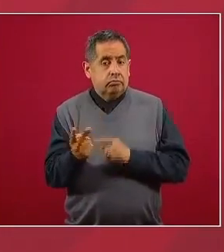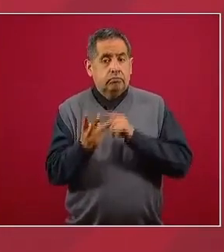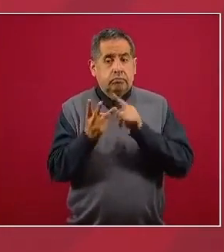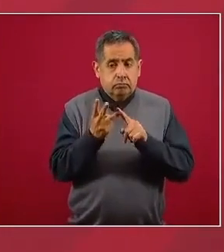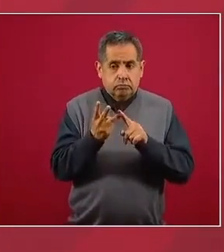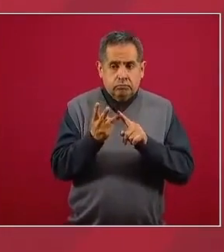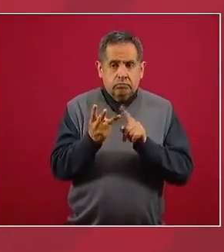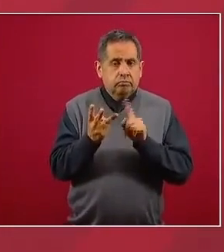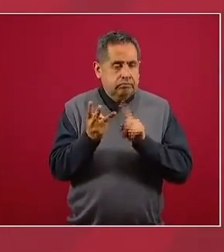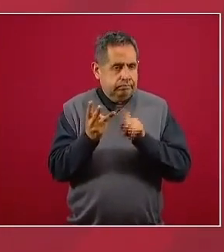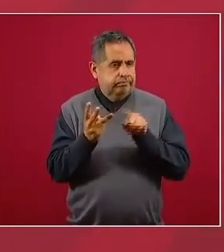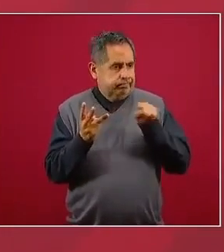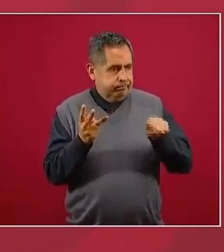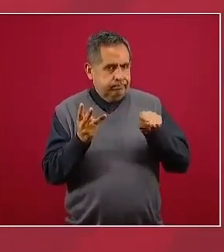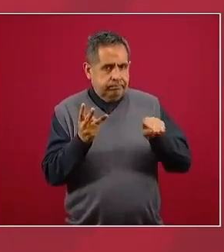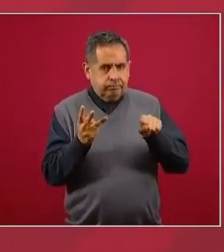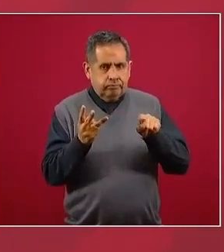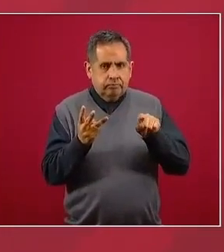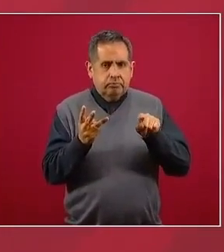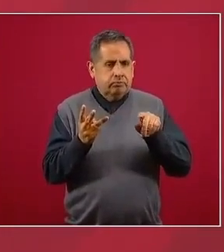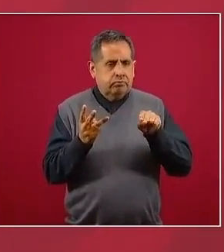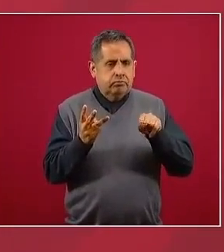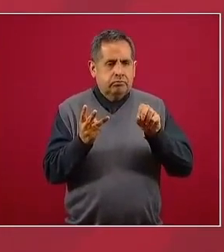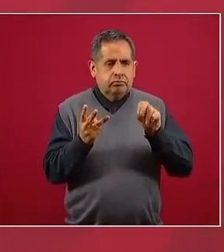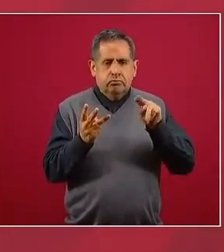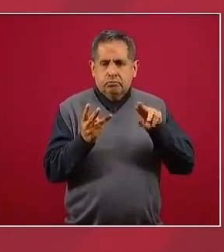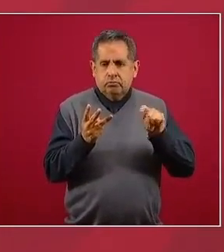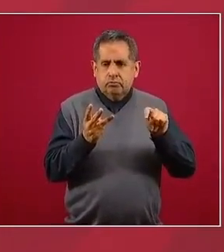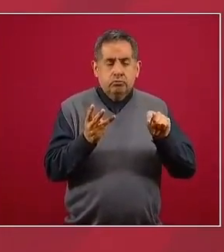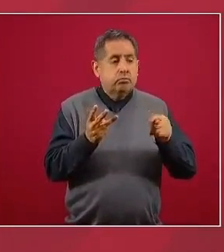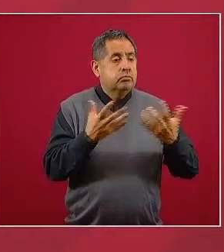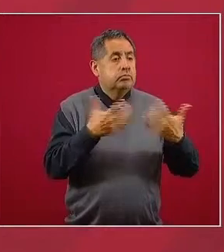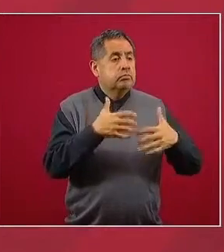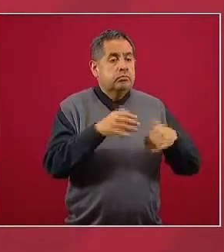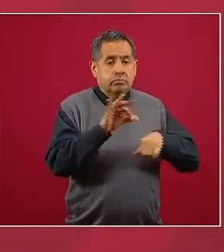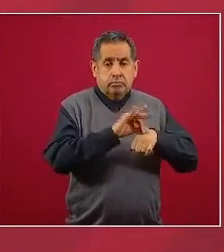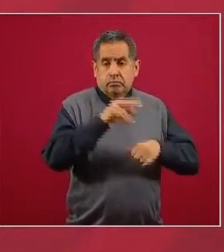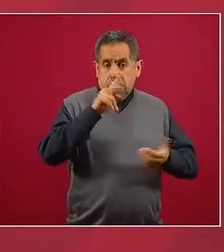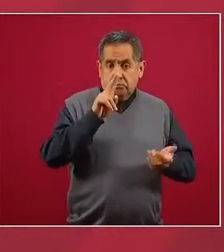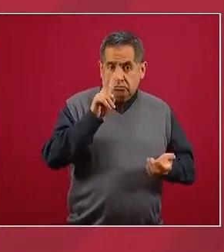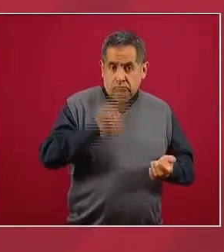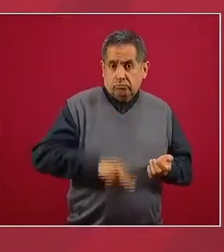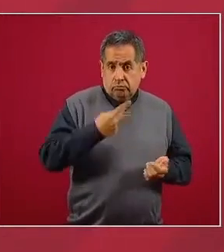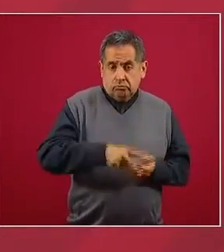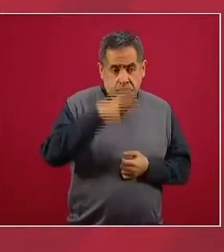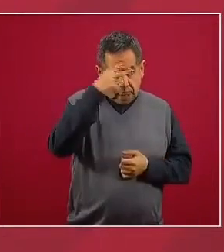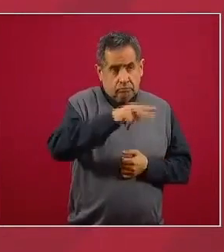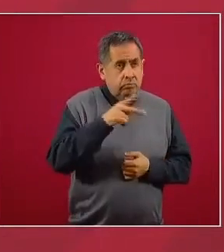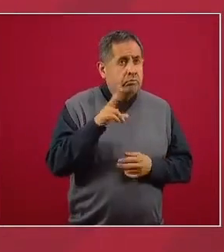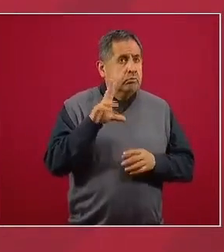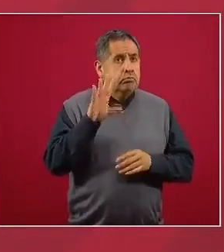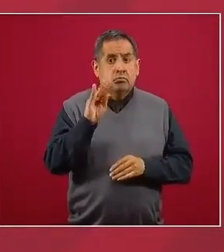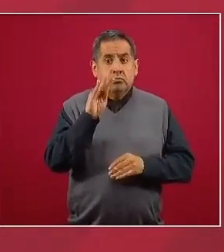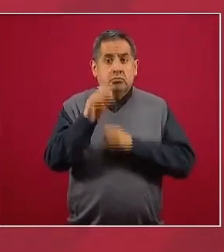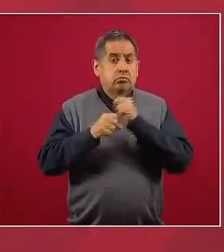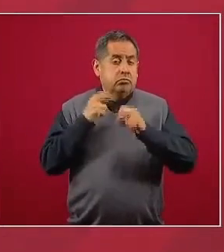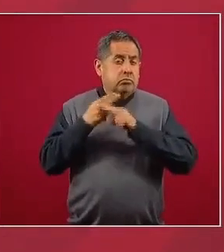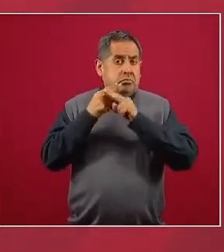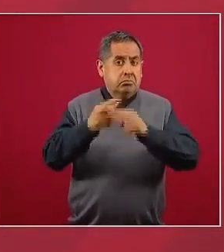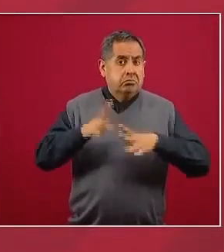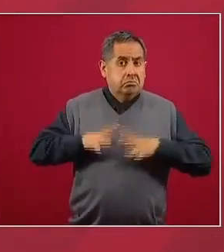tercera parte involucrada, que es este laboratorio Leomont. Leomont es una empresa farmacéutica mexicana que tiene casi 90 años de